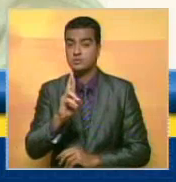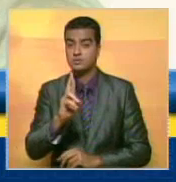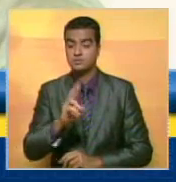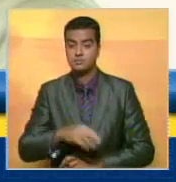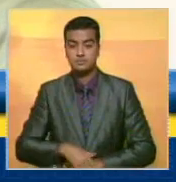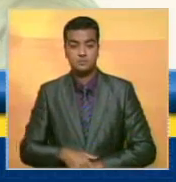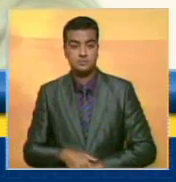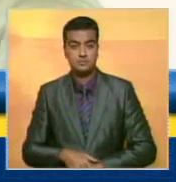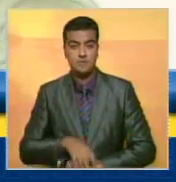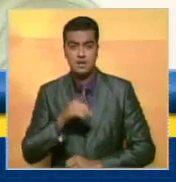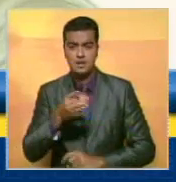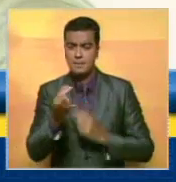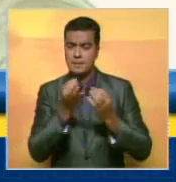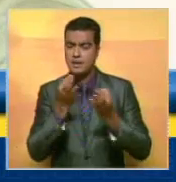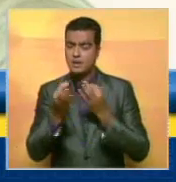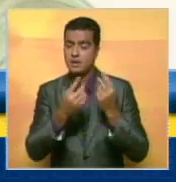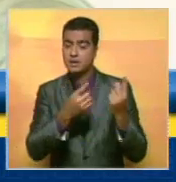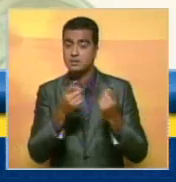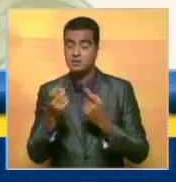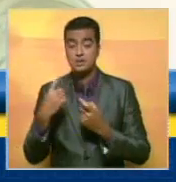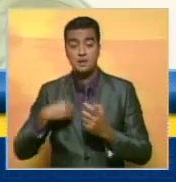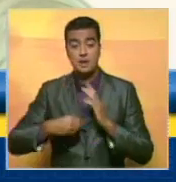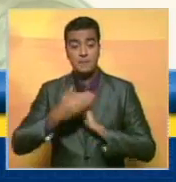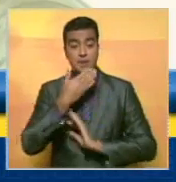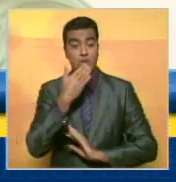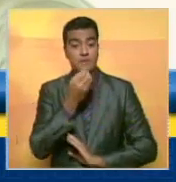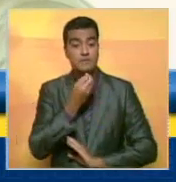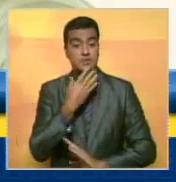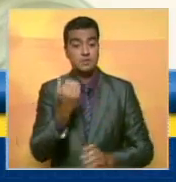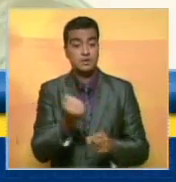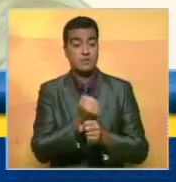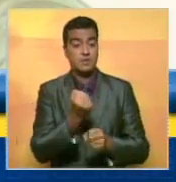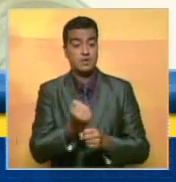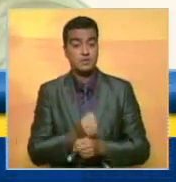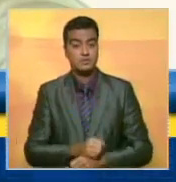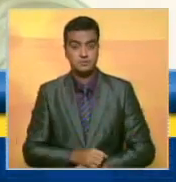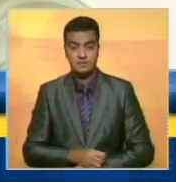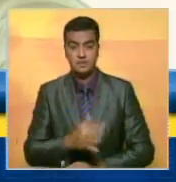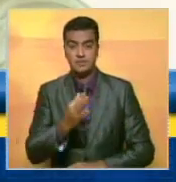Radonsky. Allí le plantearon la necesidad de obtener mejores beneficios laborales.